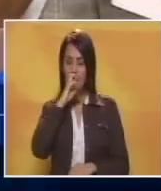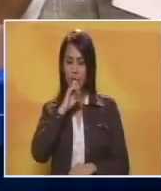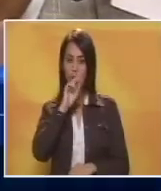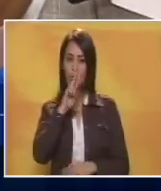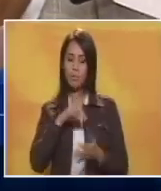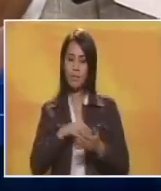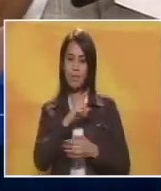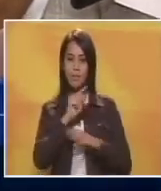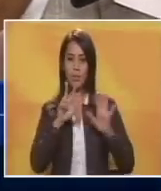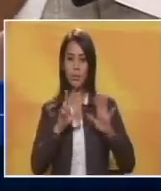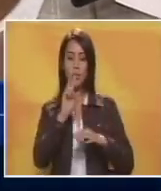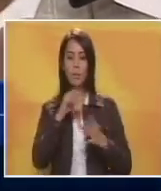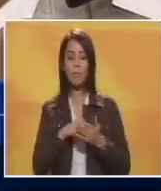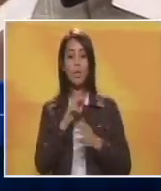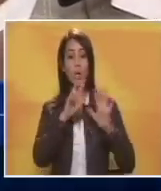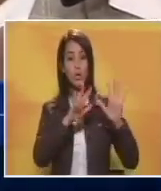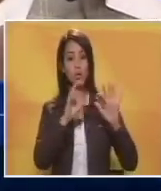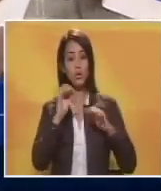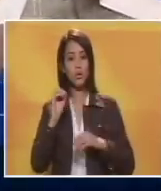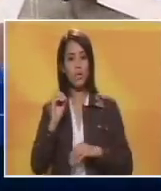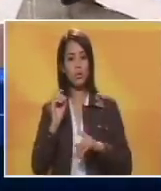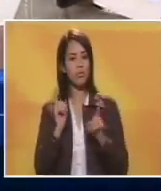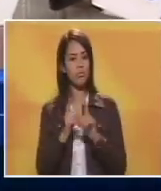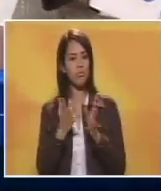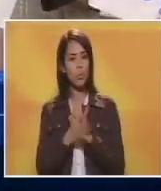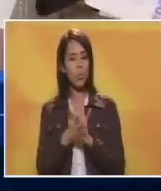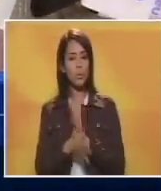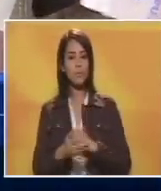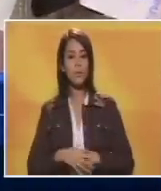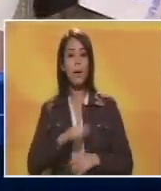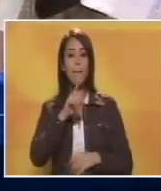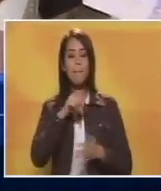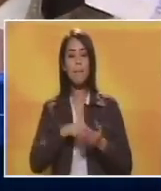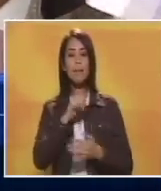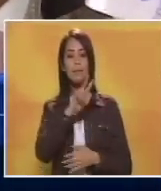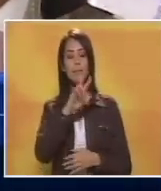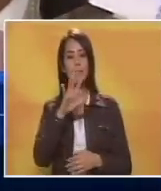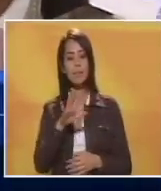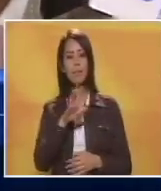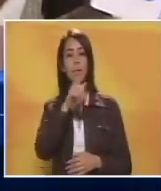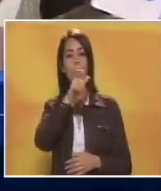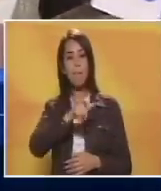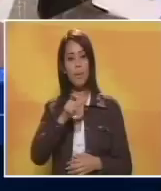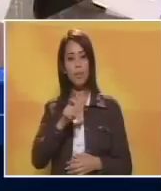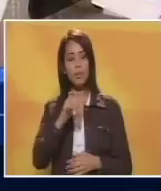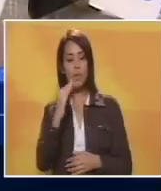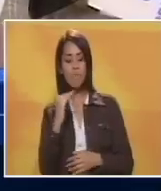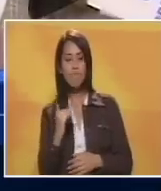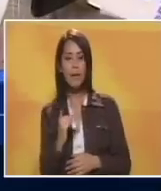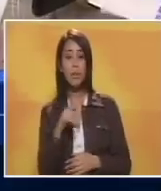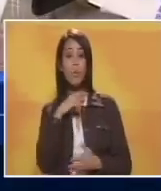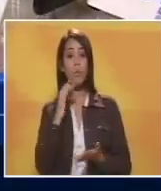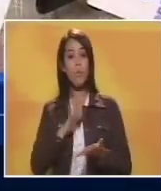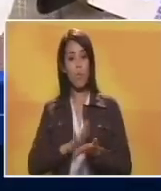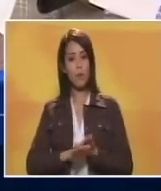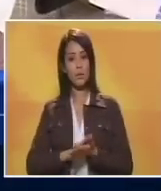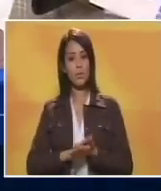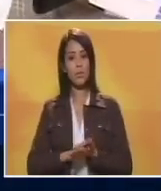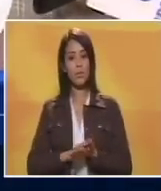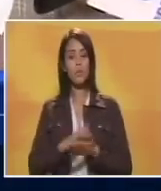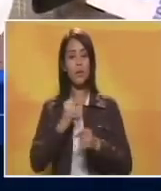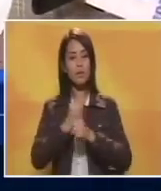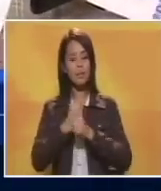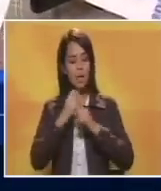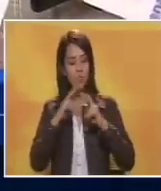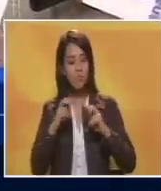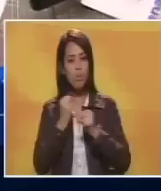2018 van 2.800, lo que nos da una reducción de 1.035 personas menos que hayan fallecido durante este